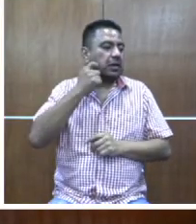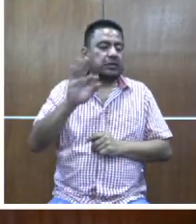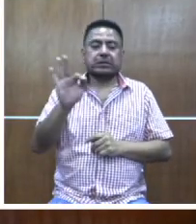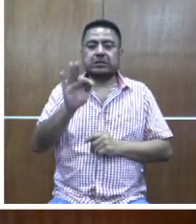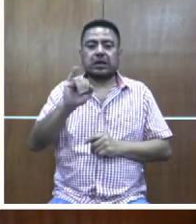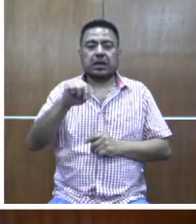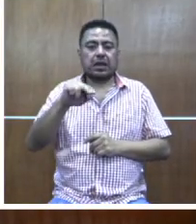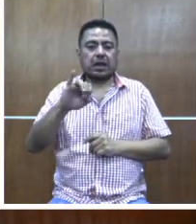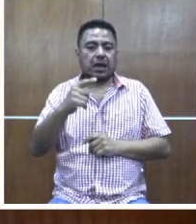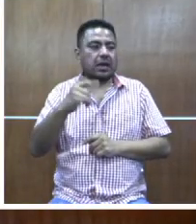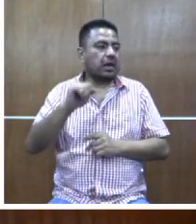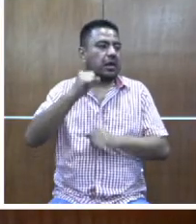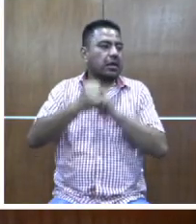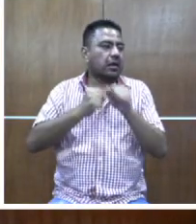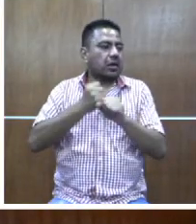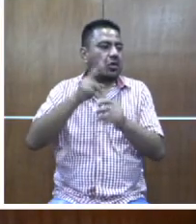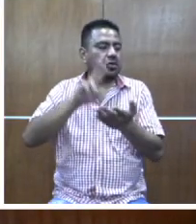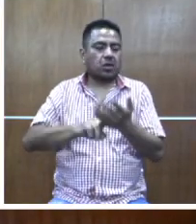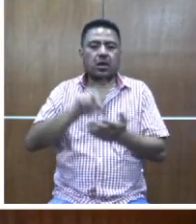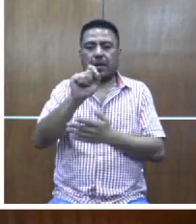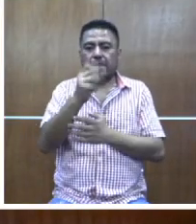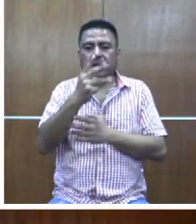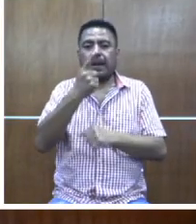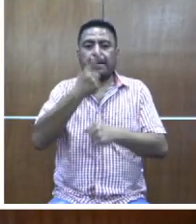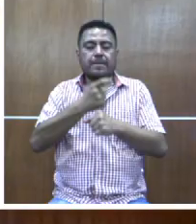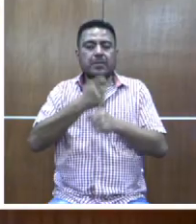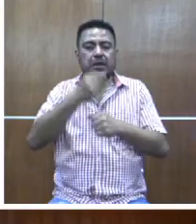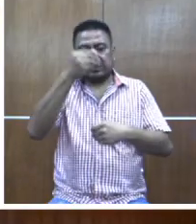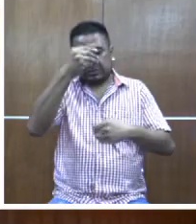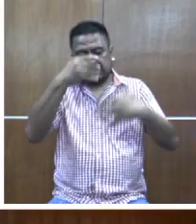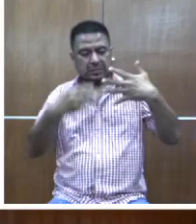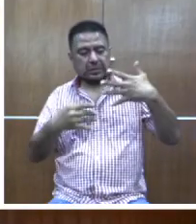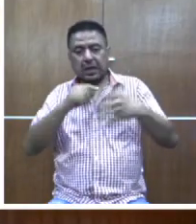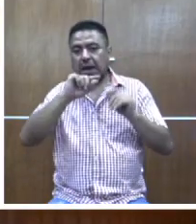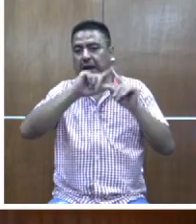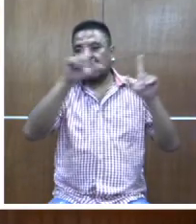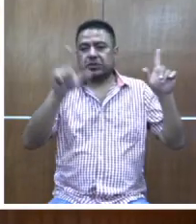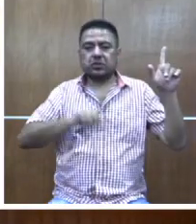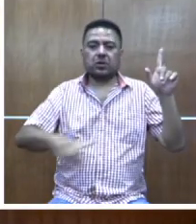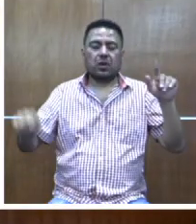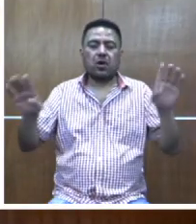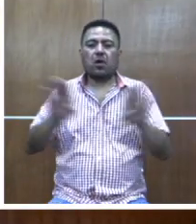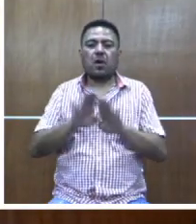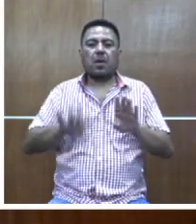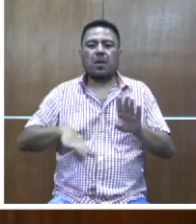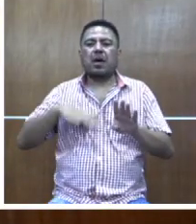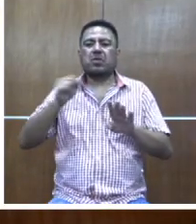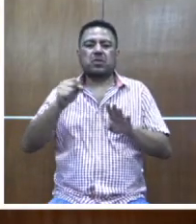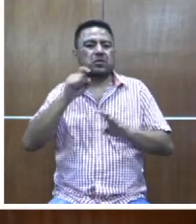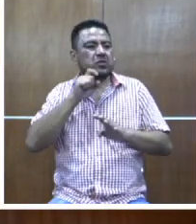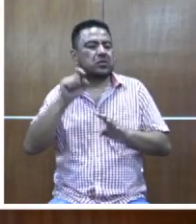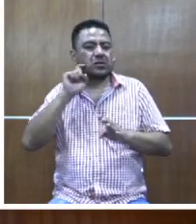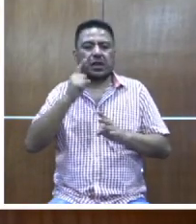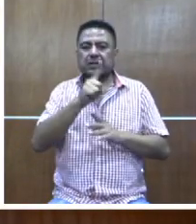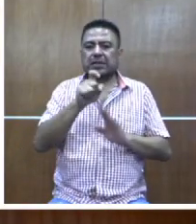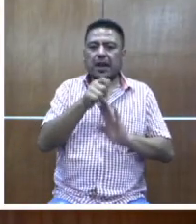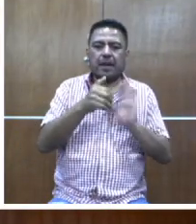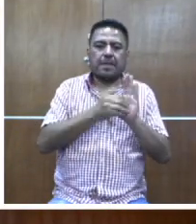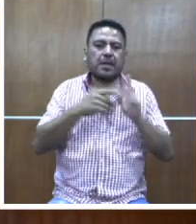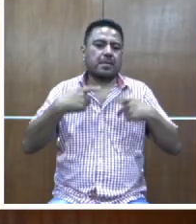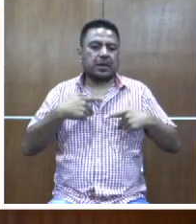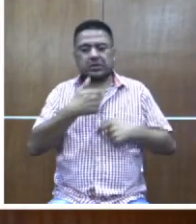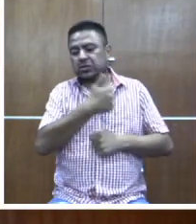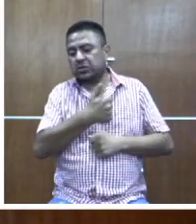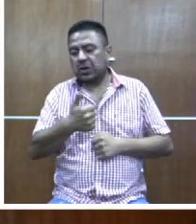en el 2023, estamos entre los primeros 5 lugares a nivel nacional en delitos sexuales por cada 100,000